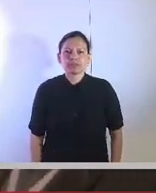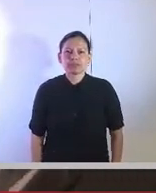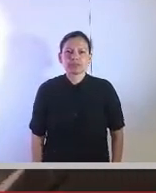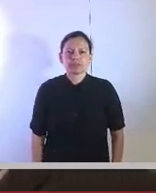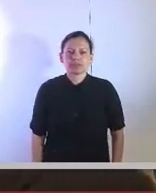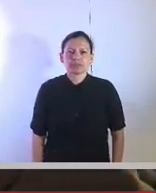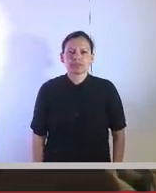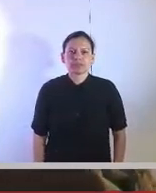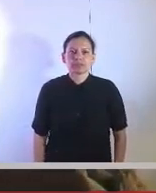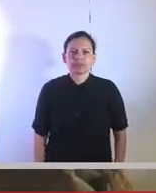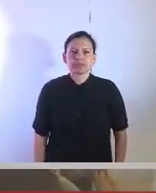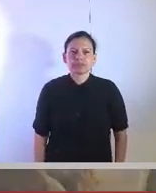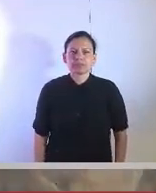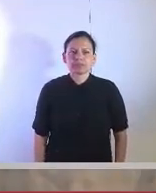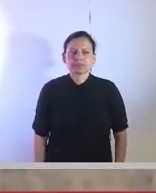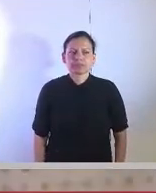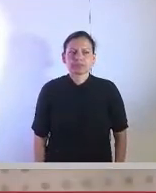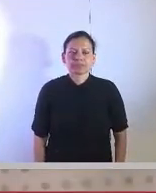Conectarlo.